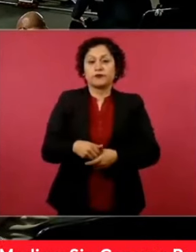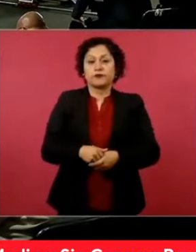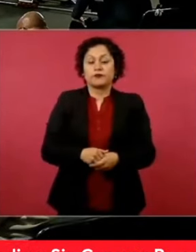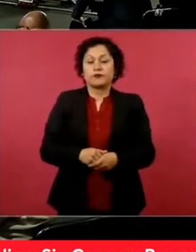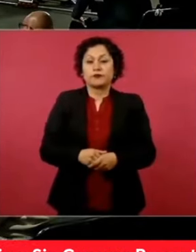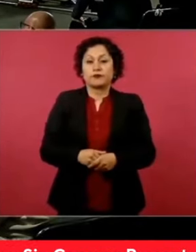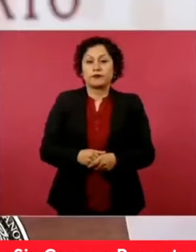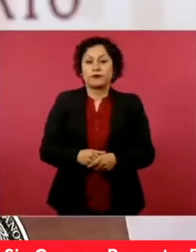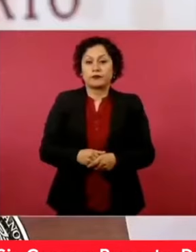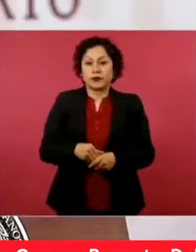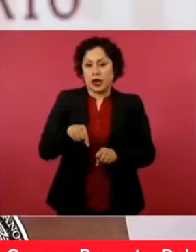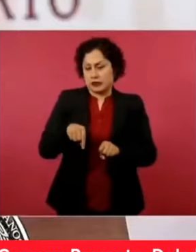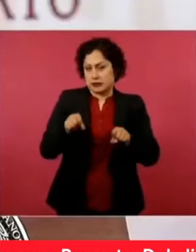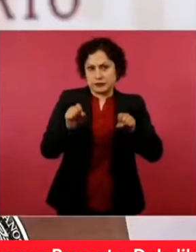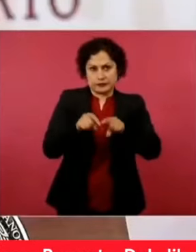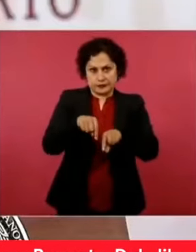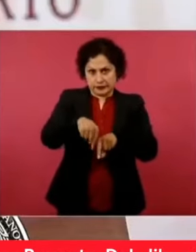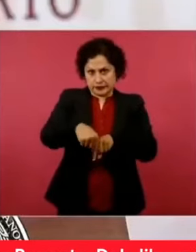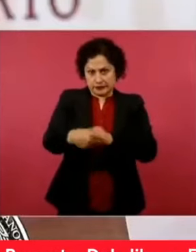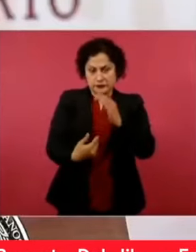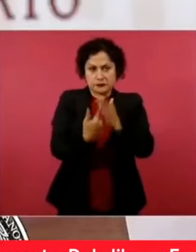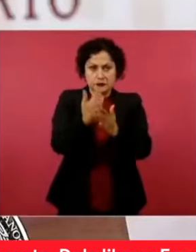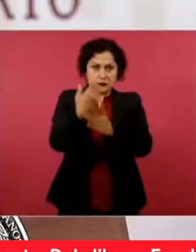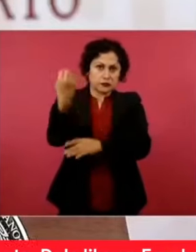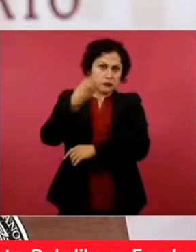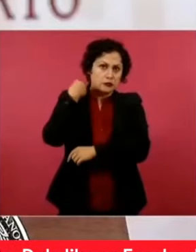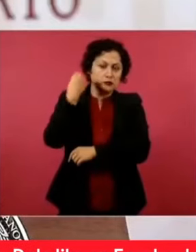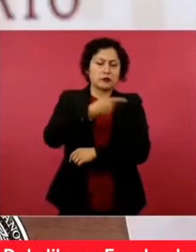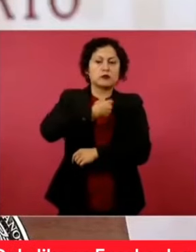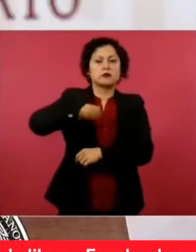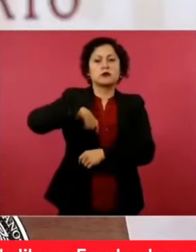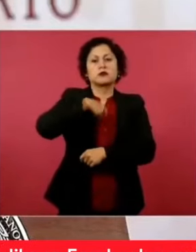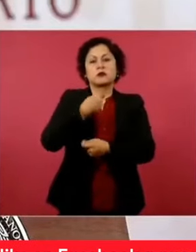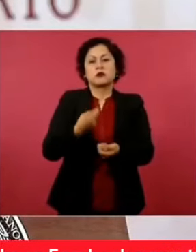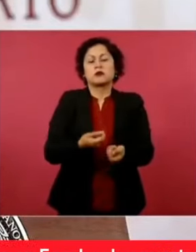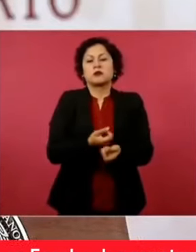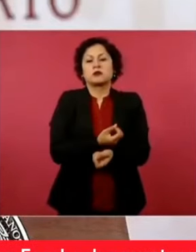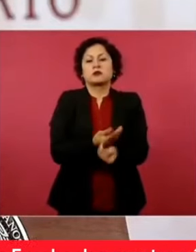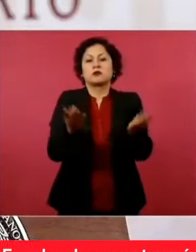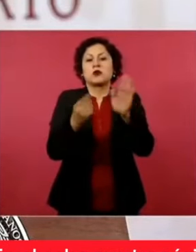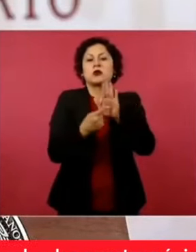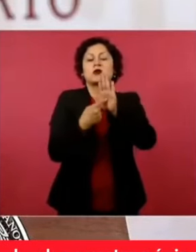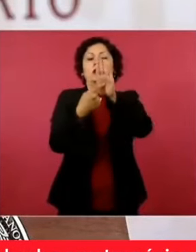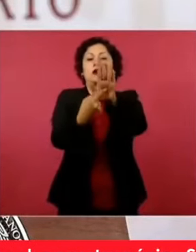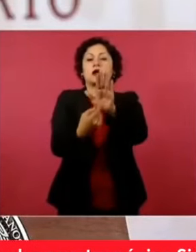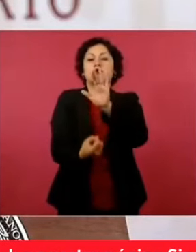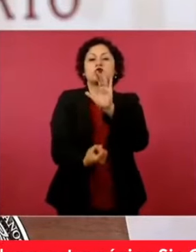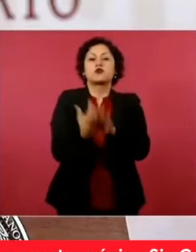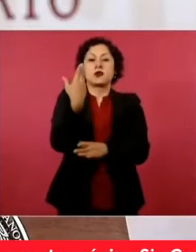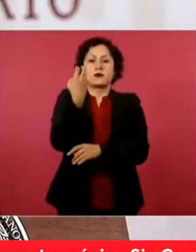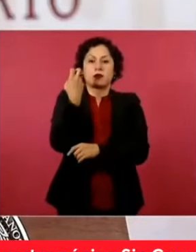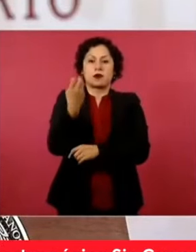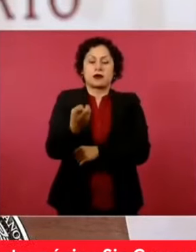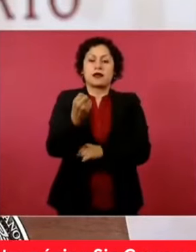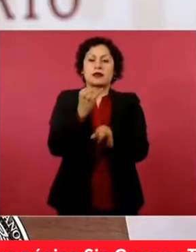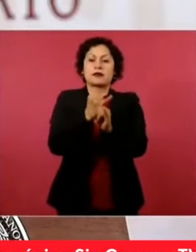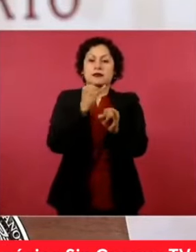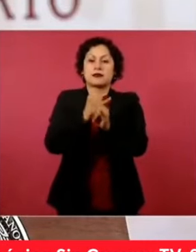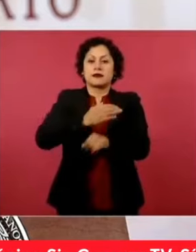en este mismo espacio de la mañanera, se hizo el lanzamiento de la marca Internet para el Bienestar y hoy en día tenemos ya más